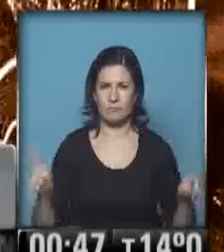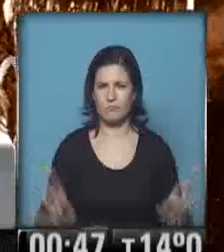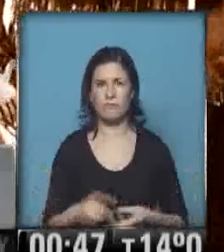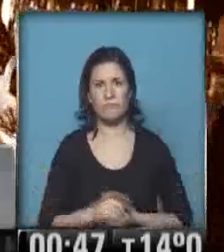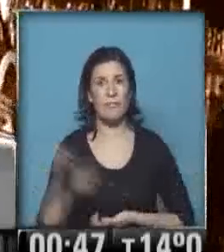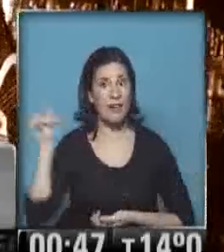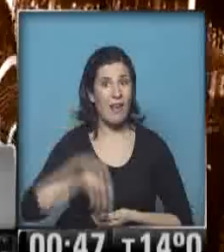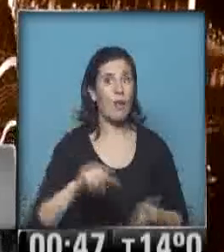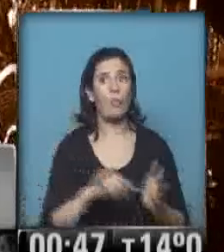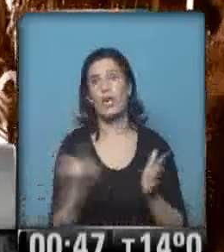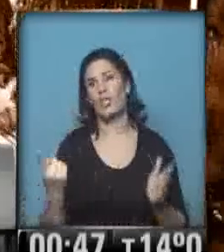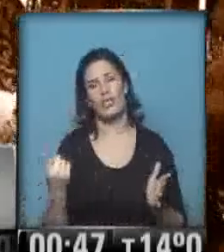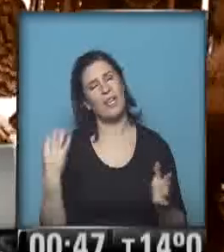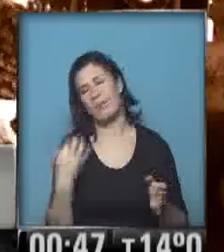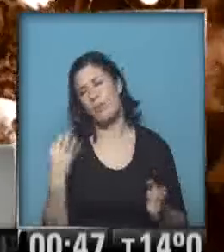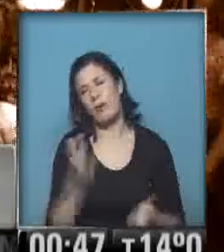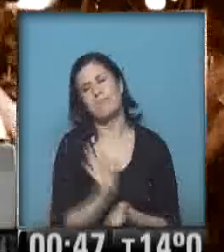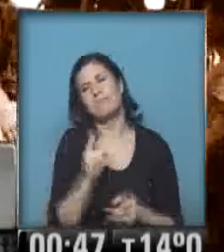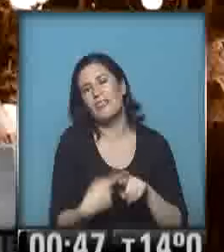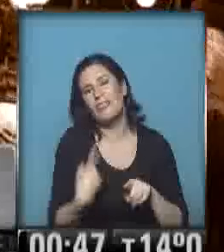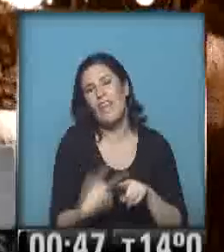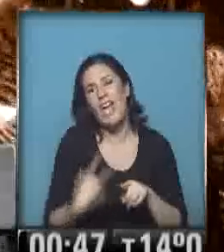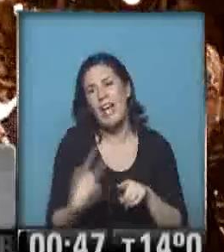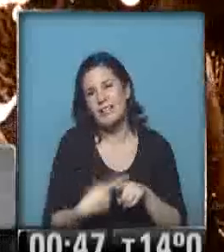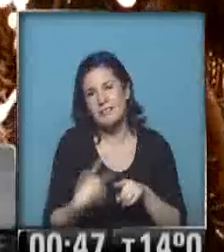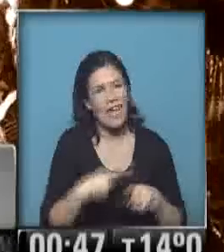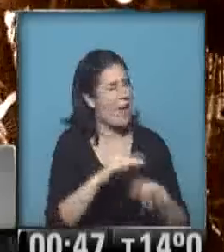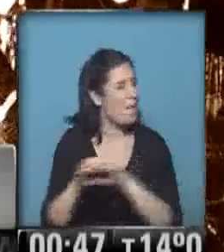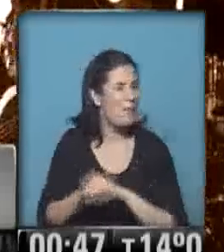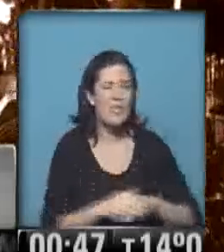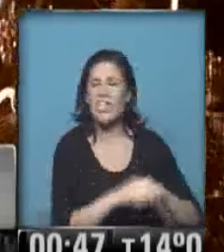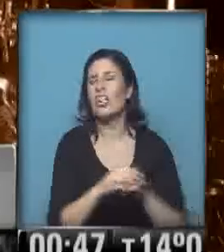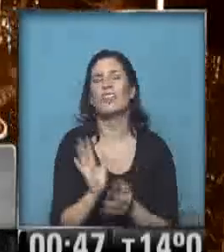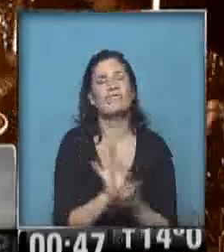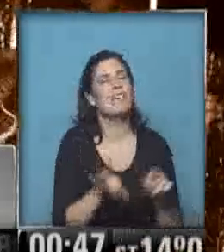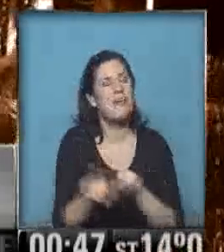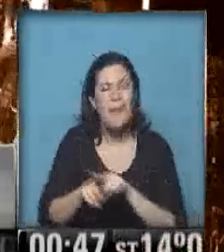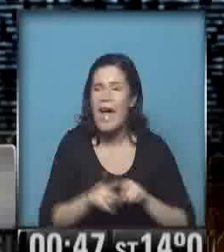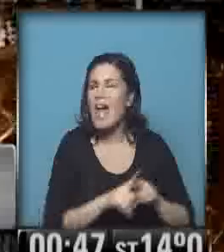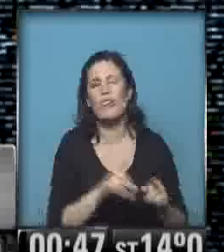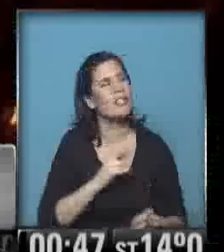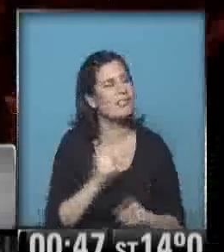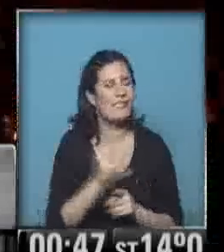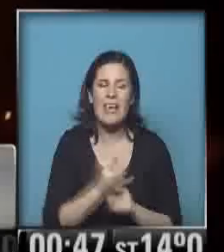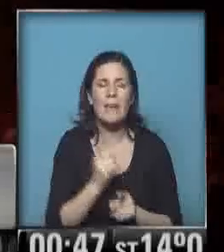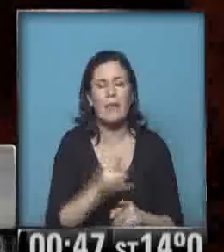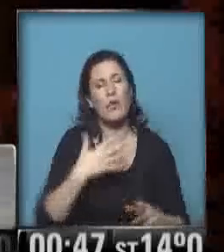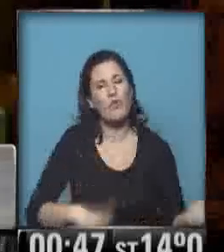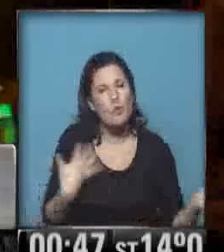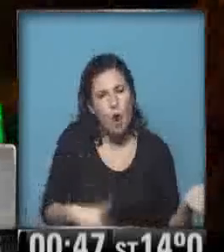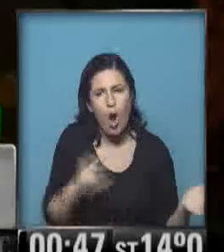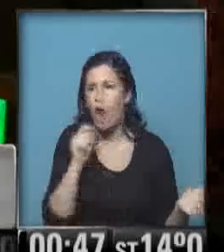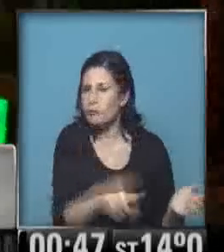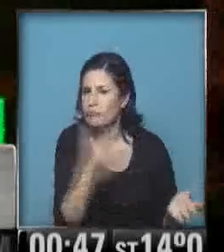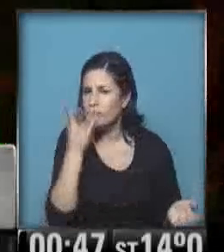Venir a Buenos Aires es un festejo, una celebración con amigos, con hermanos de la vida del rock and roll. Así que bueno,